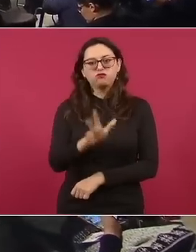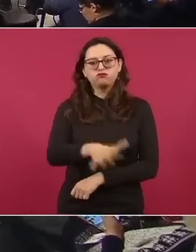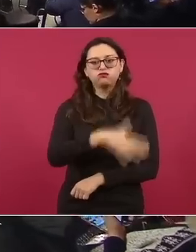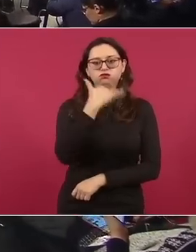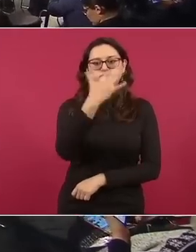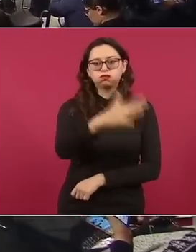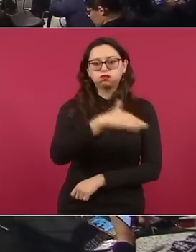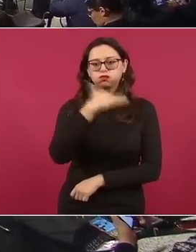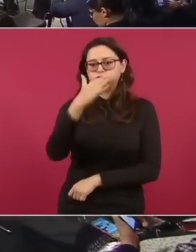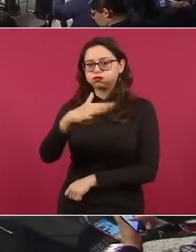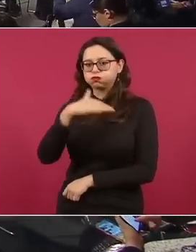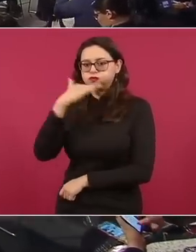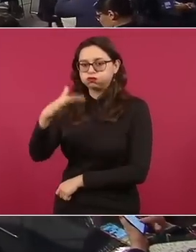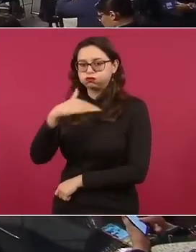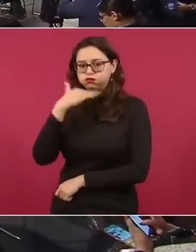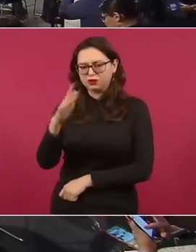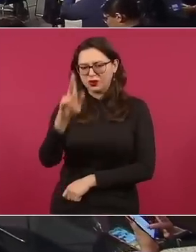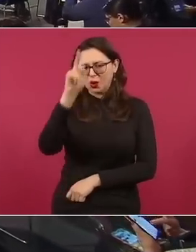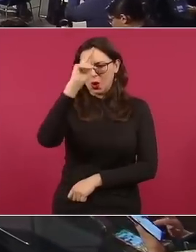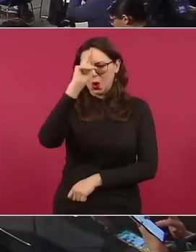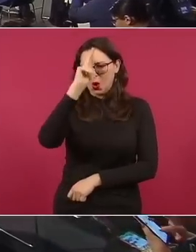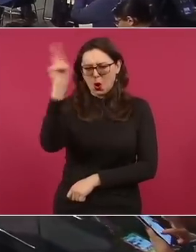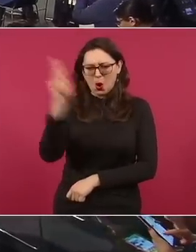terrible, tremenda.